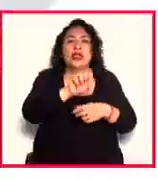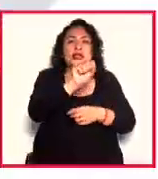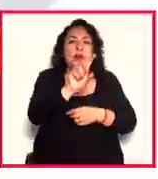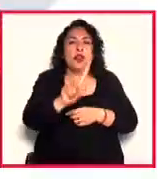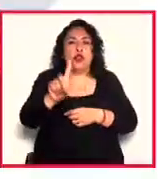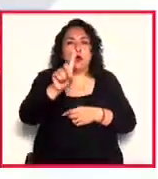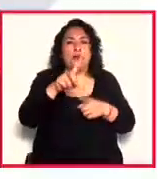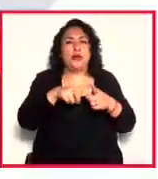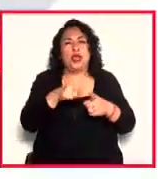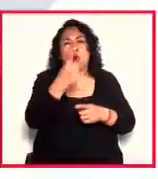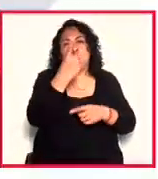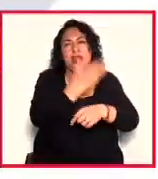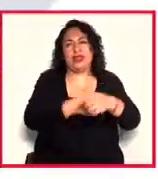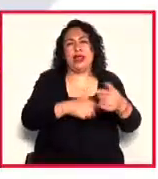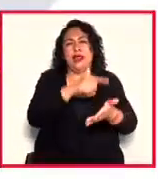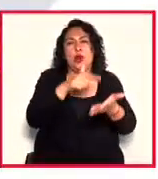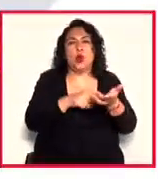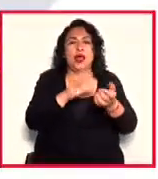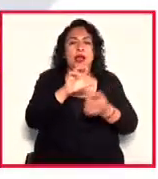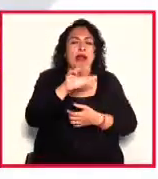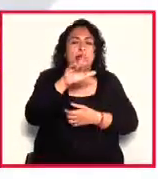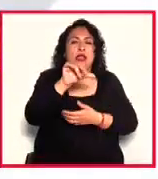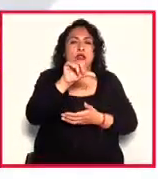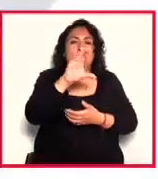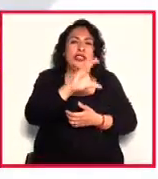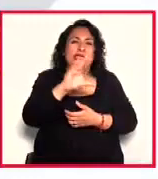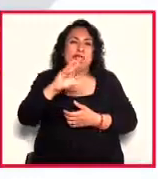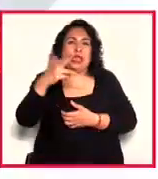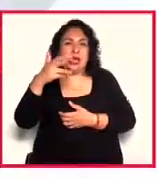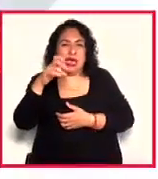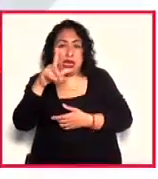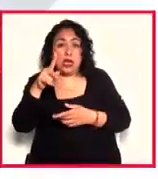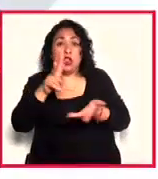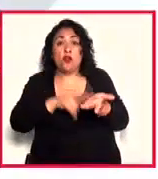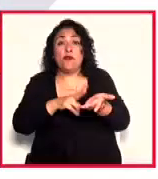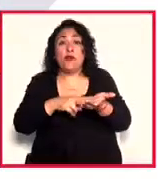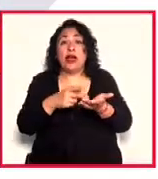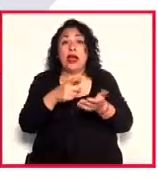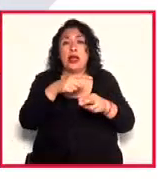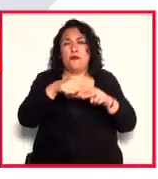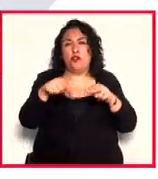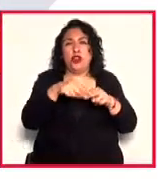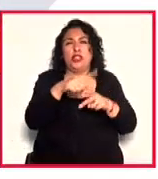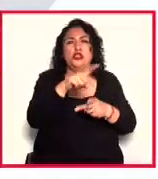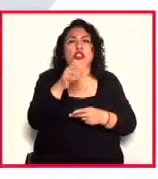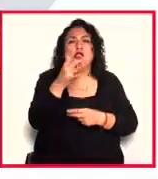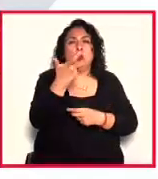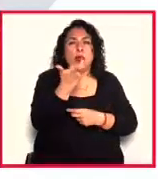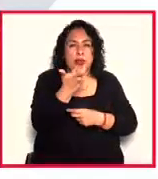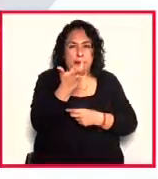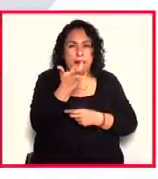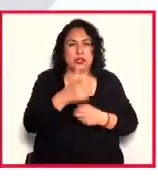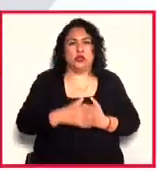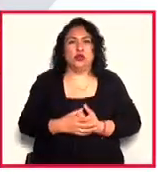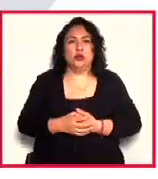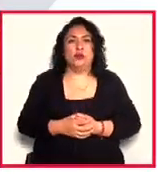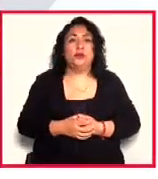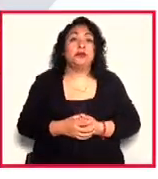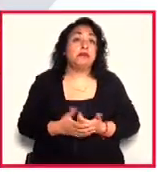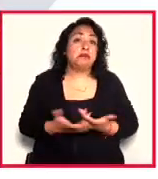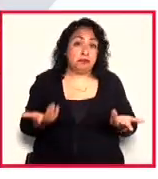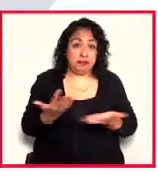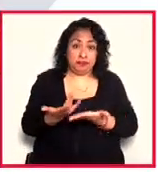13 horas en el claustro del Centro Cultural Helénico. El costo del boleto es de 150 pesos. Pues los